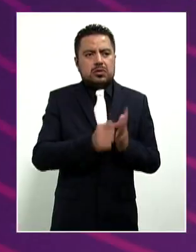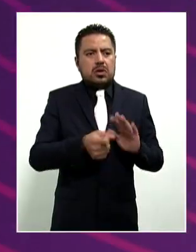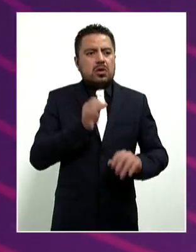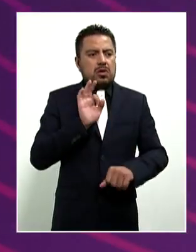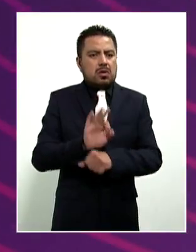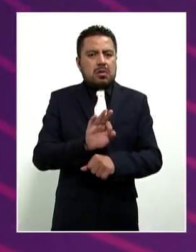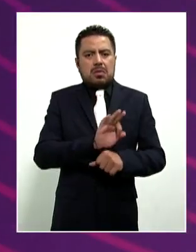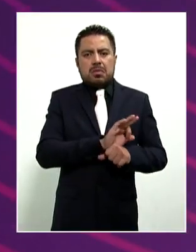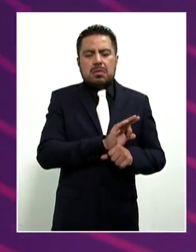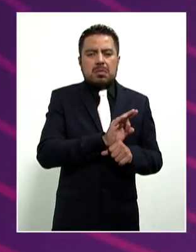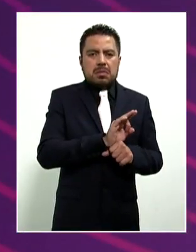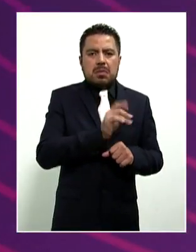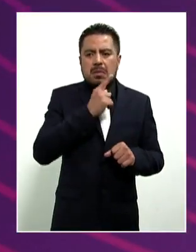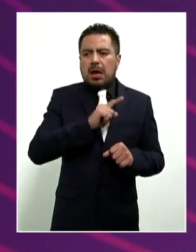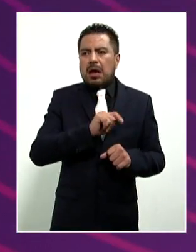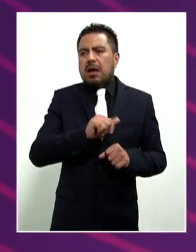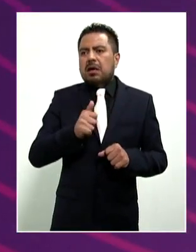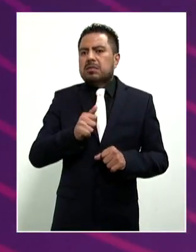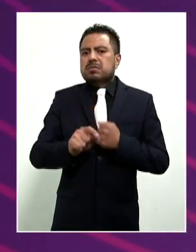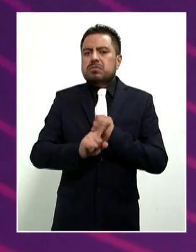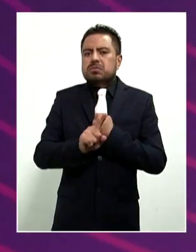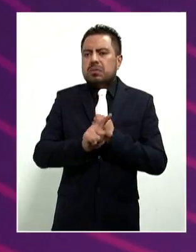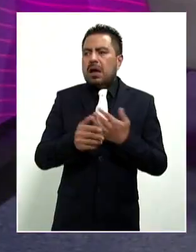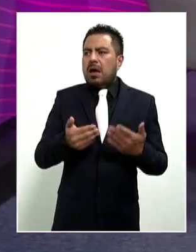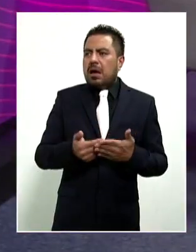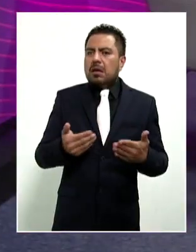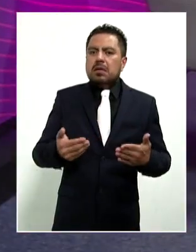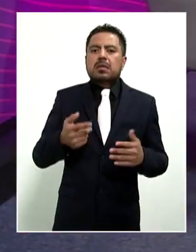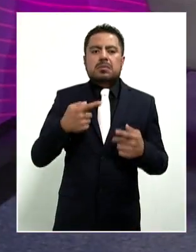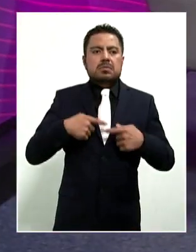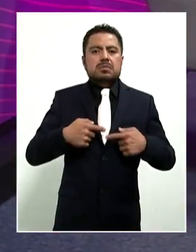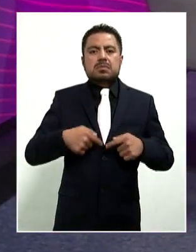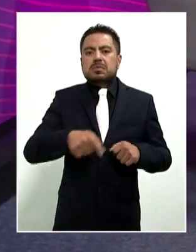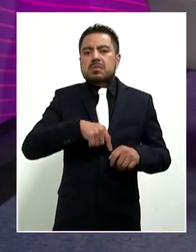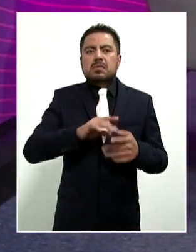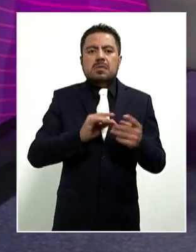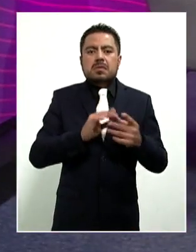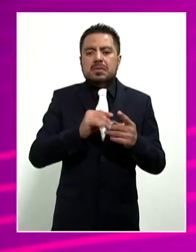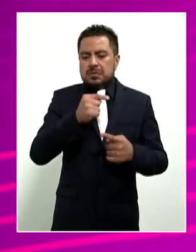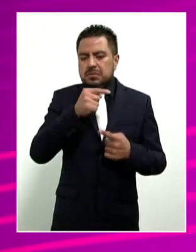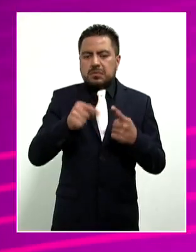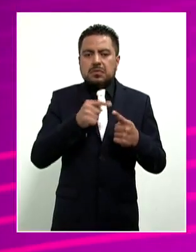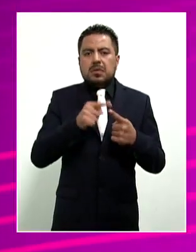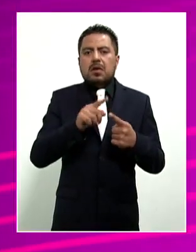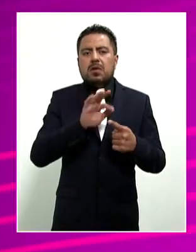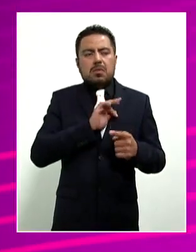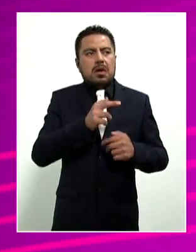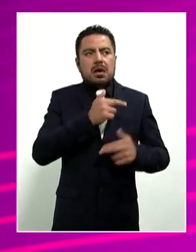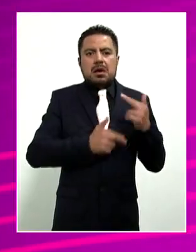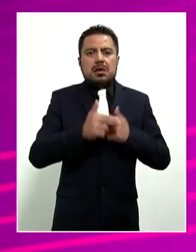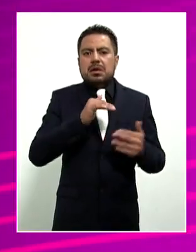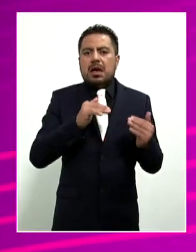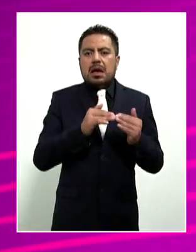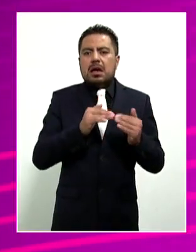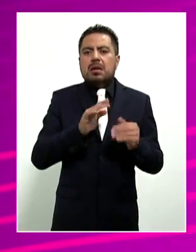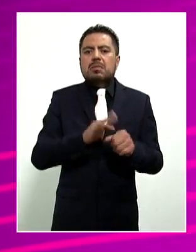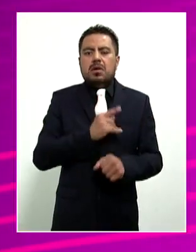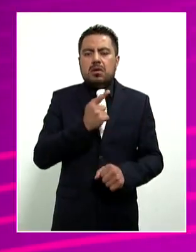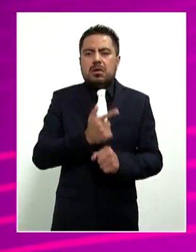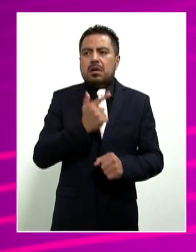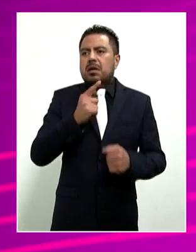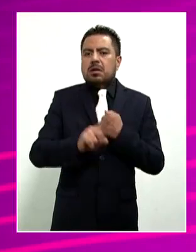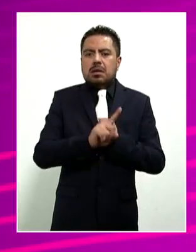protección ante el gobierno de México. Entonces son personas que indican, uno, no podemos volver a casa por los riesgos que